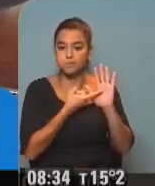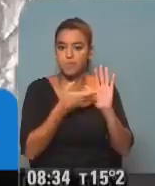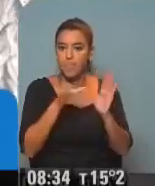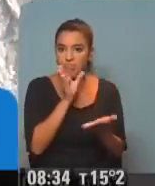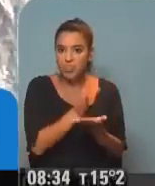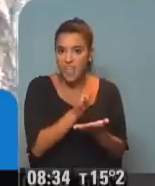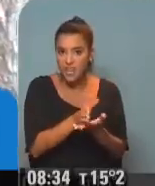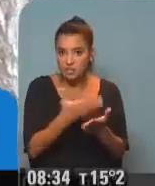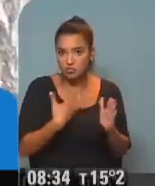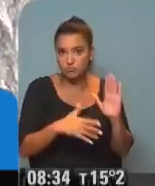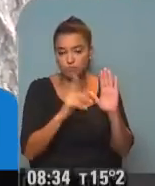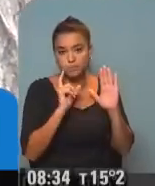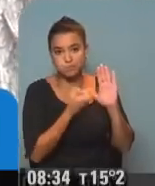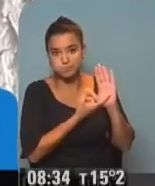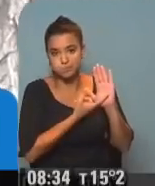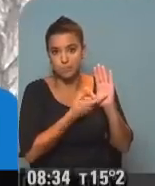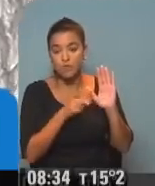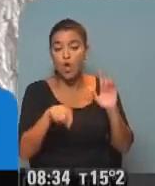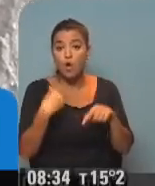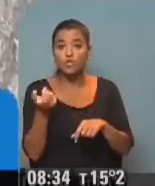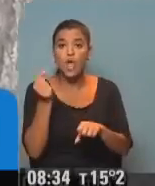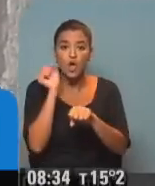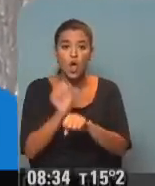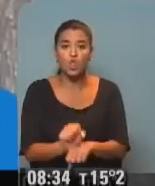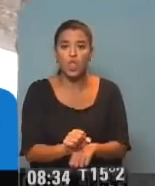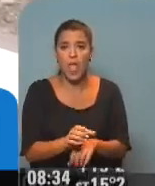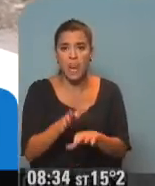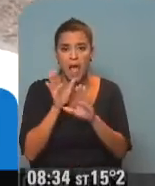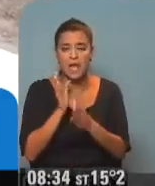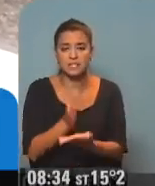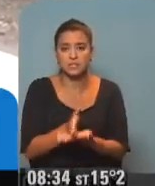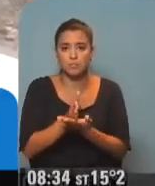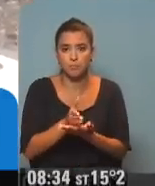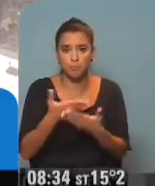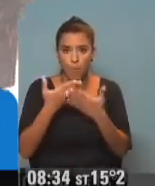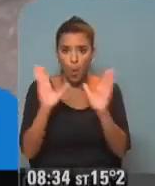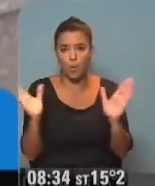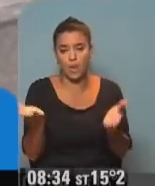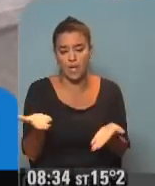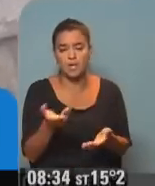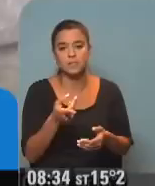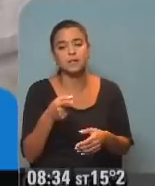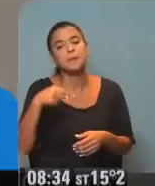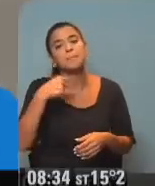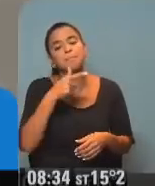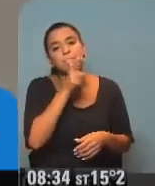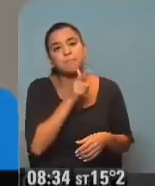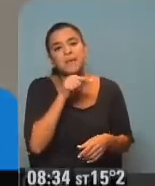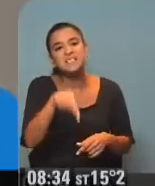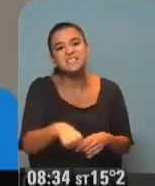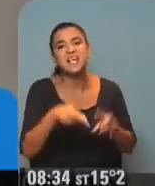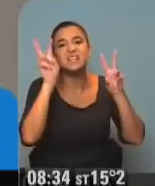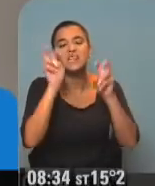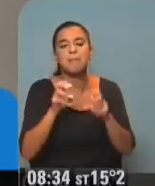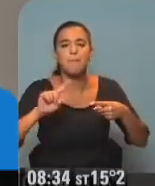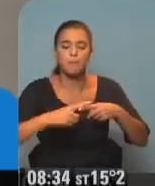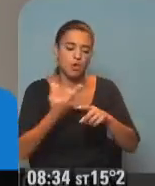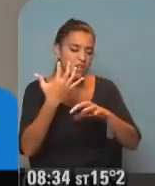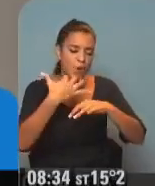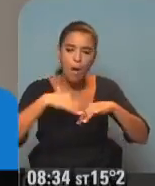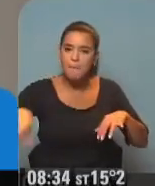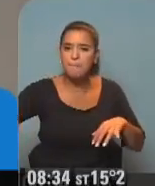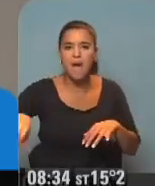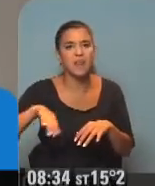hay en Venezuela, y hay otras condenas públicas firmes como realmente corresponde. Yo creo que hay que despolitizar estas cosas y hay que mirar a lo que